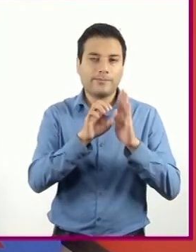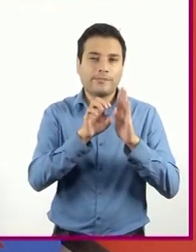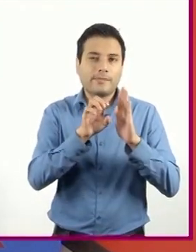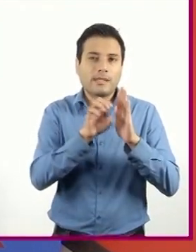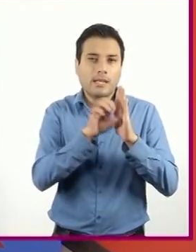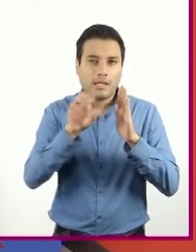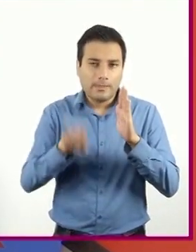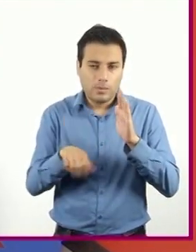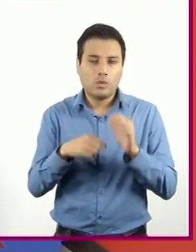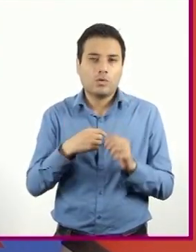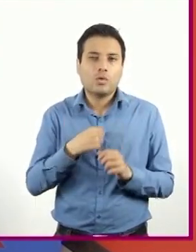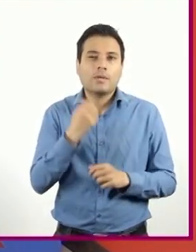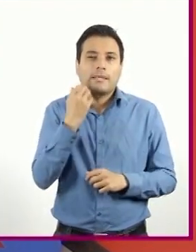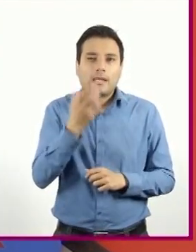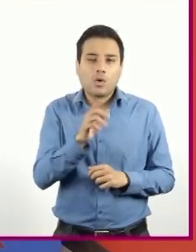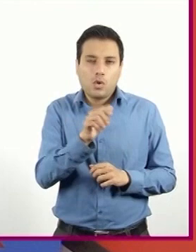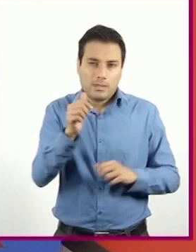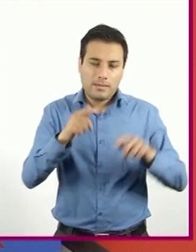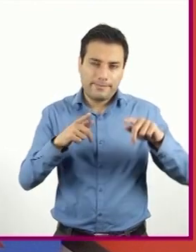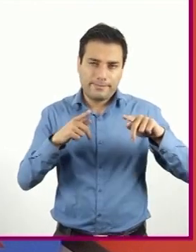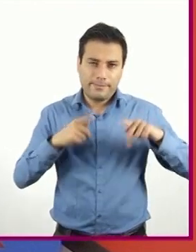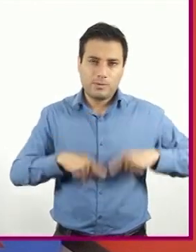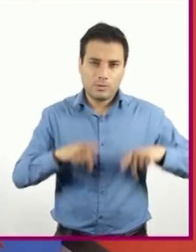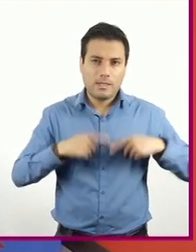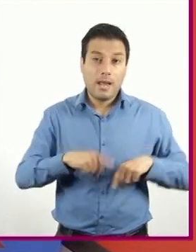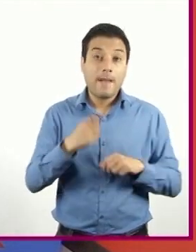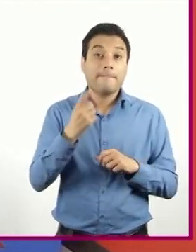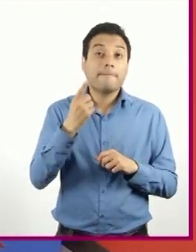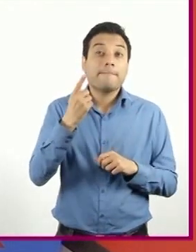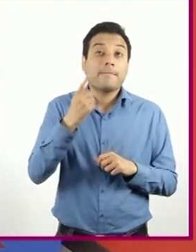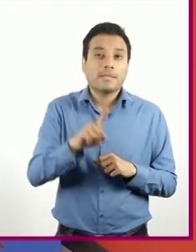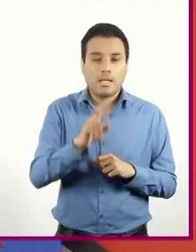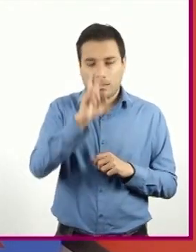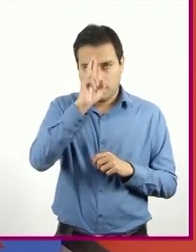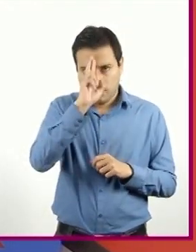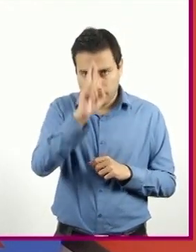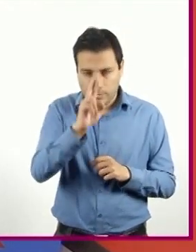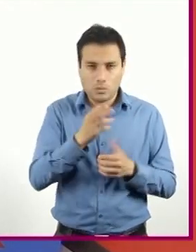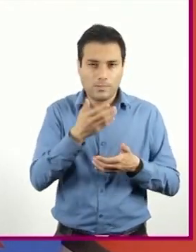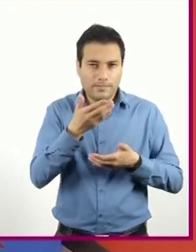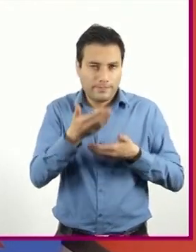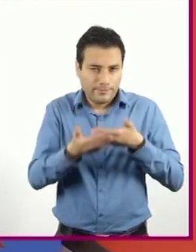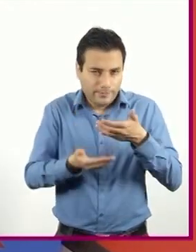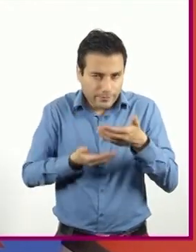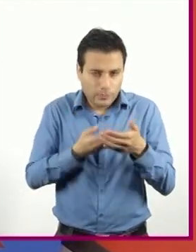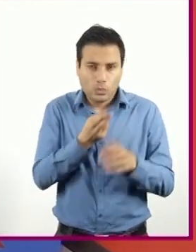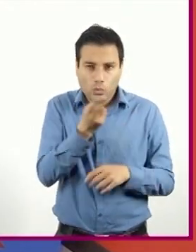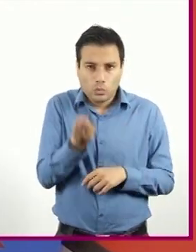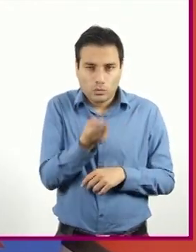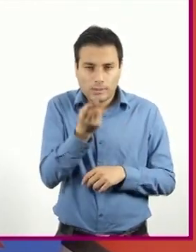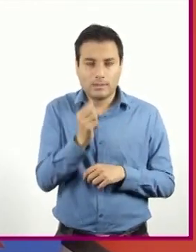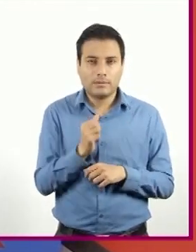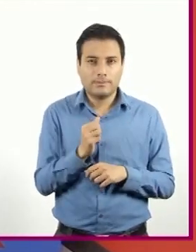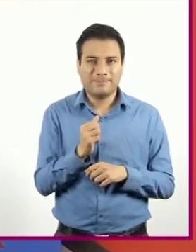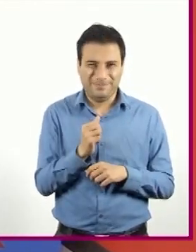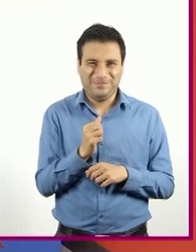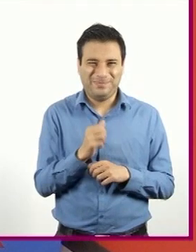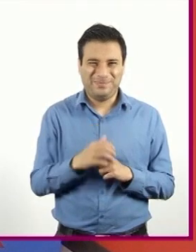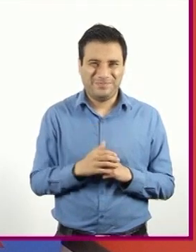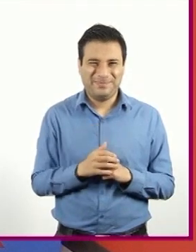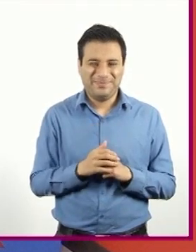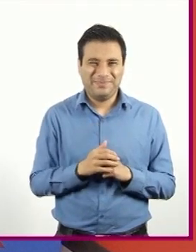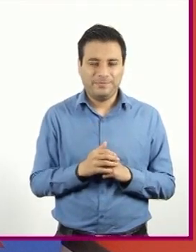una orden para una segunda persona en forma de respeto, usted, es decir, la persona que emplea el